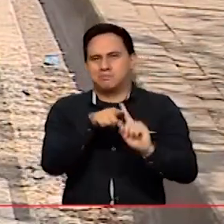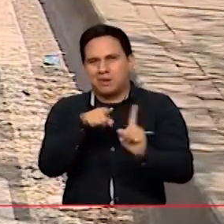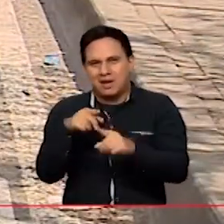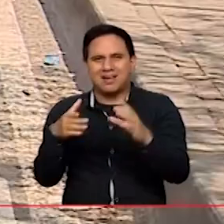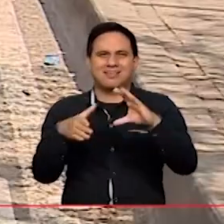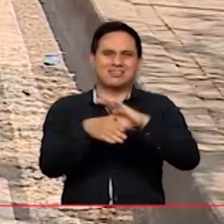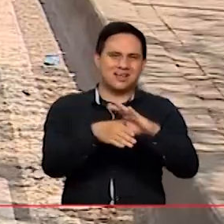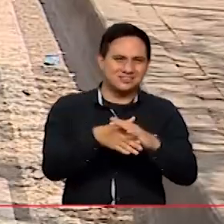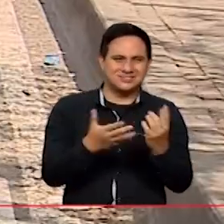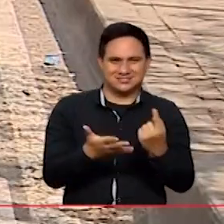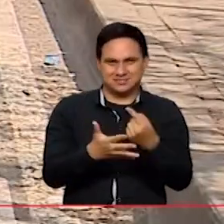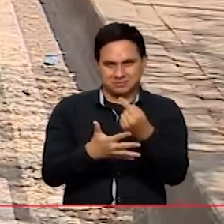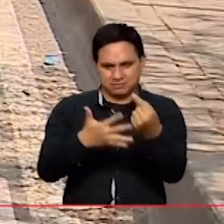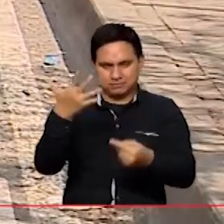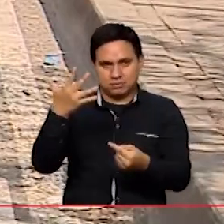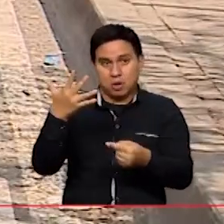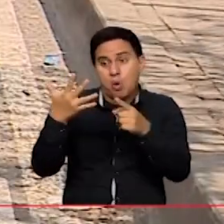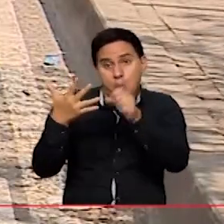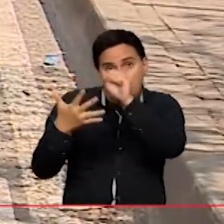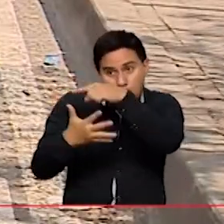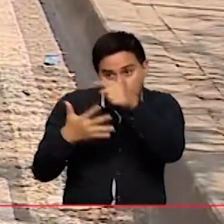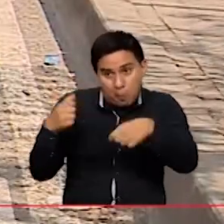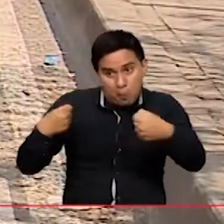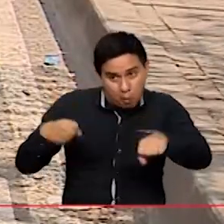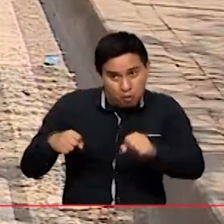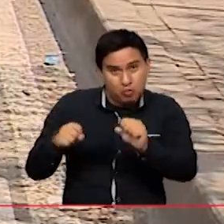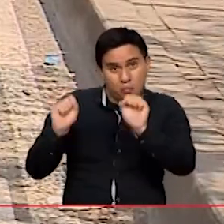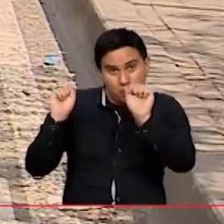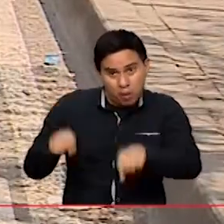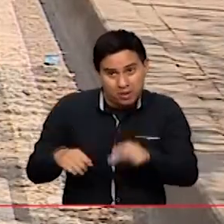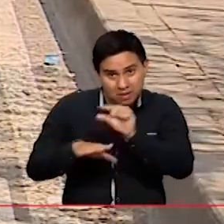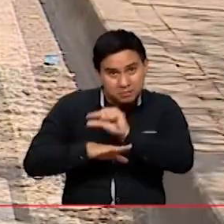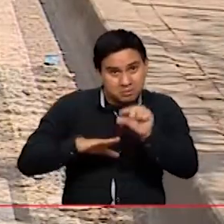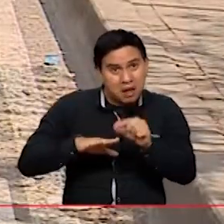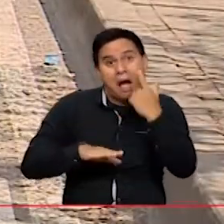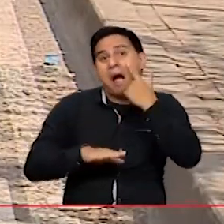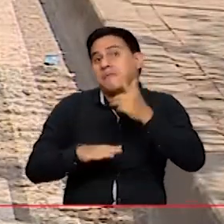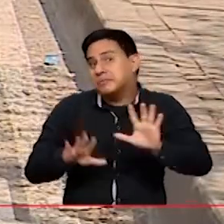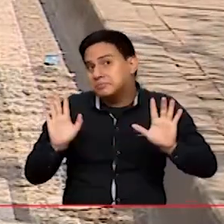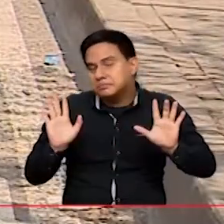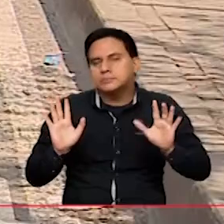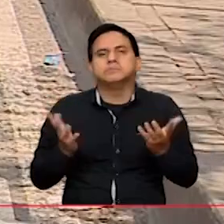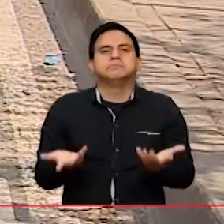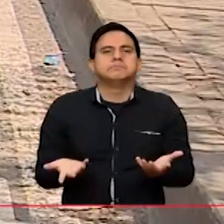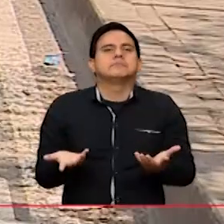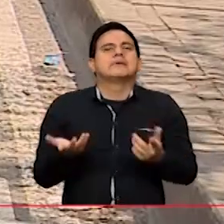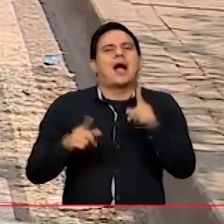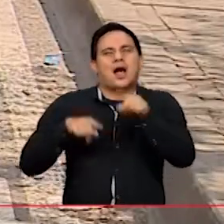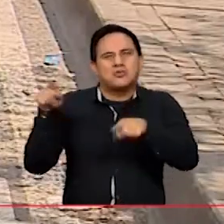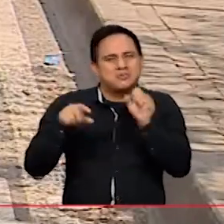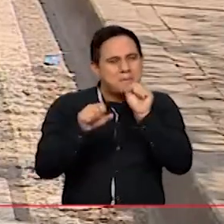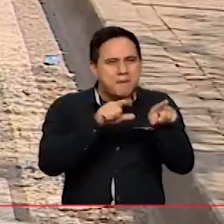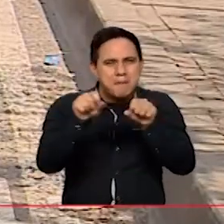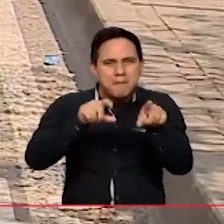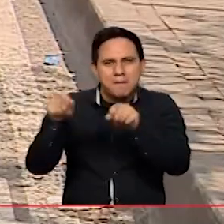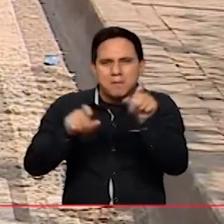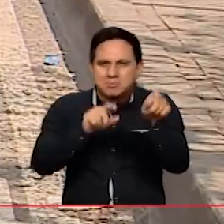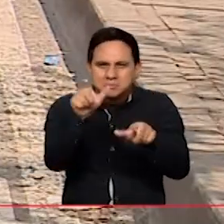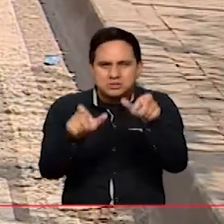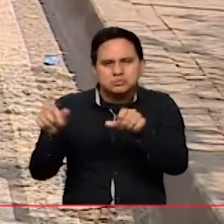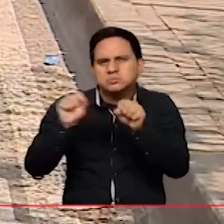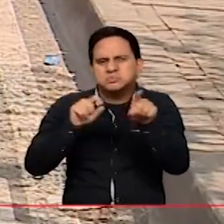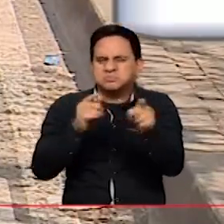podrían entrar en esta restricción de pico y placa. Estuvimos en las calles, les preguntamos a algunos conductores y esto nos